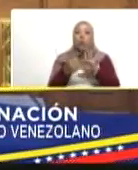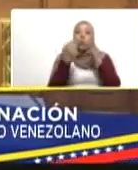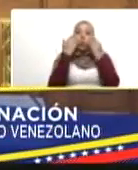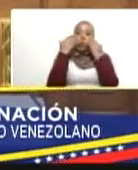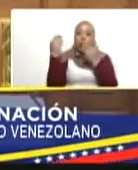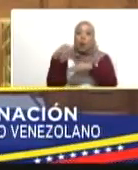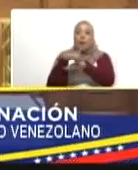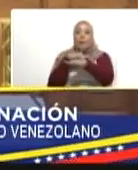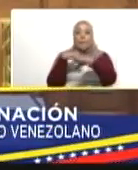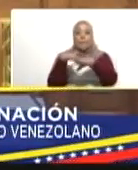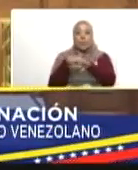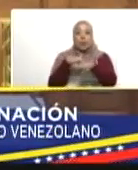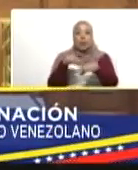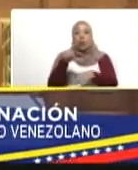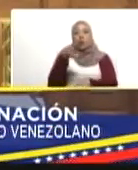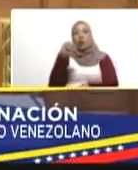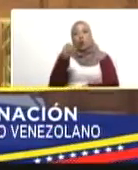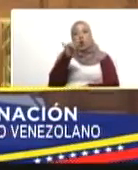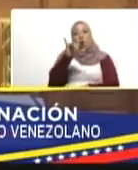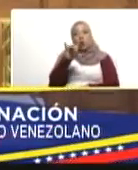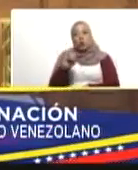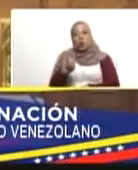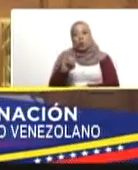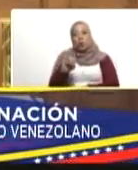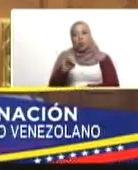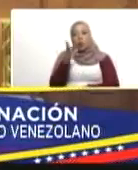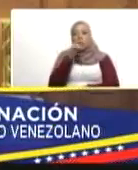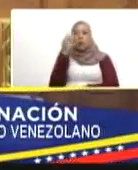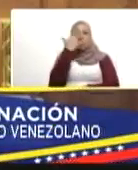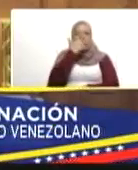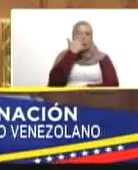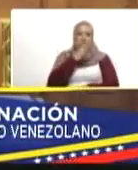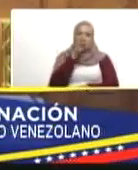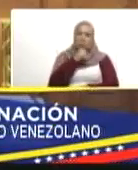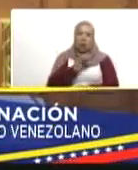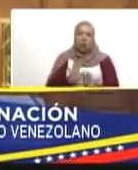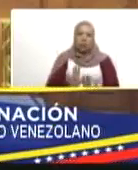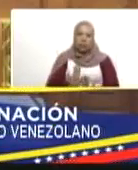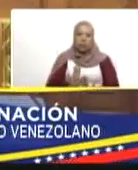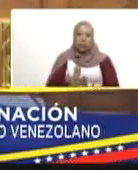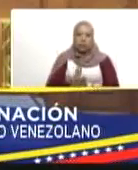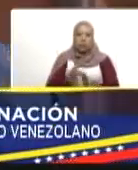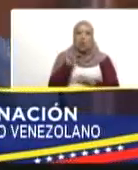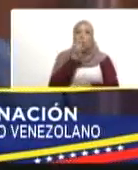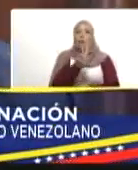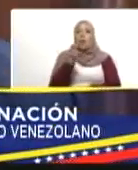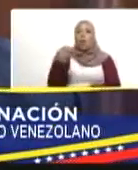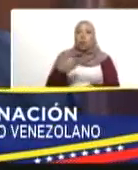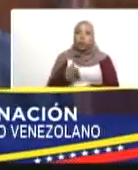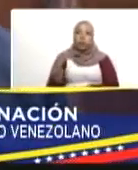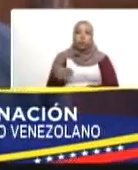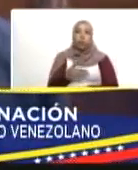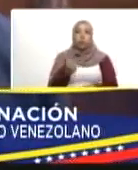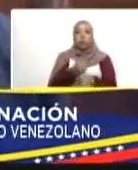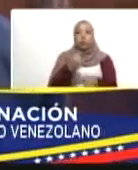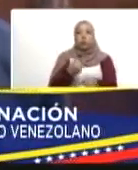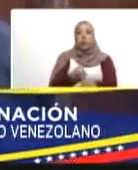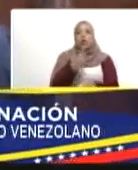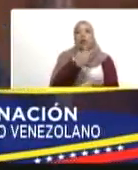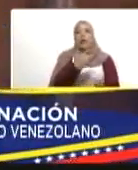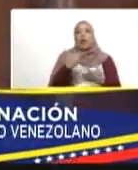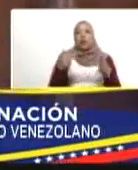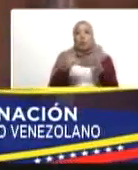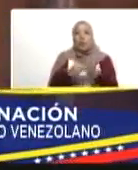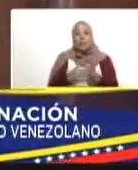ministro loyo compañero la producción acuícola además creció un 20% logrando 38000